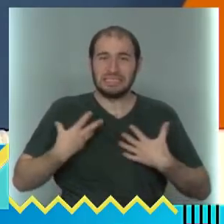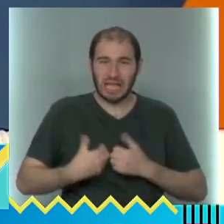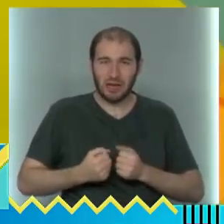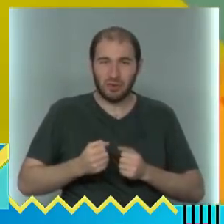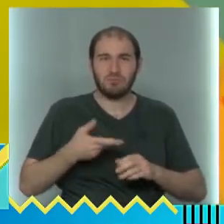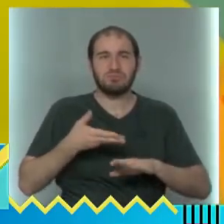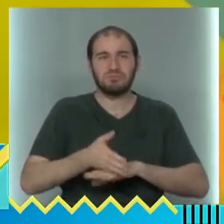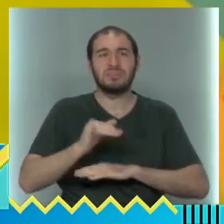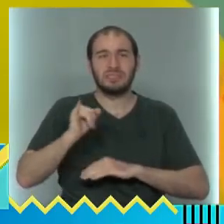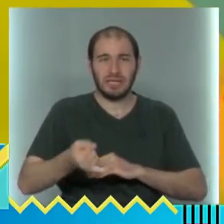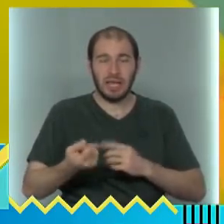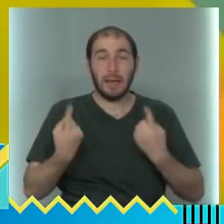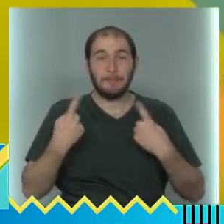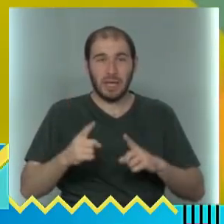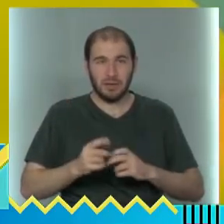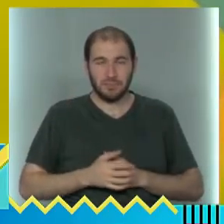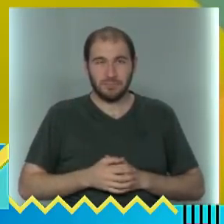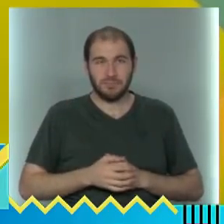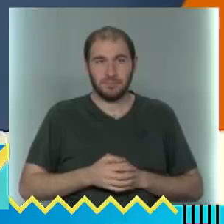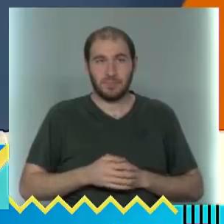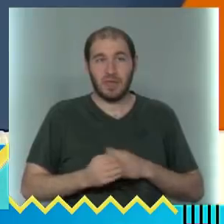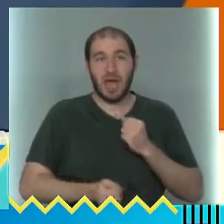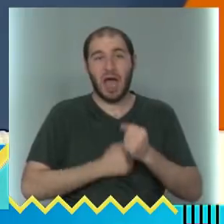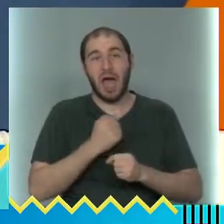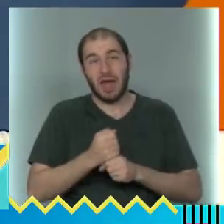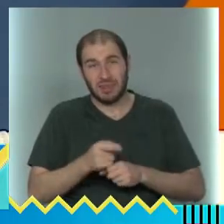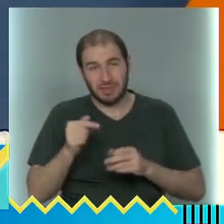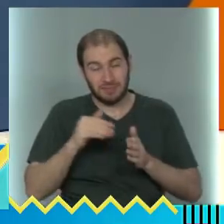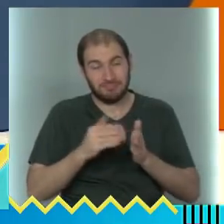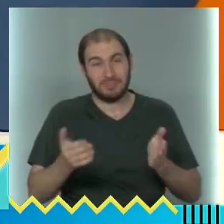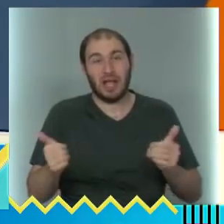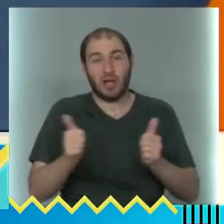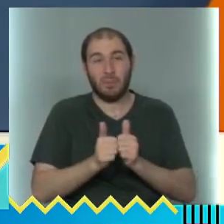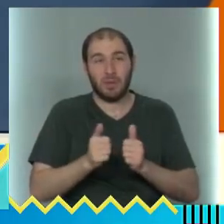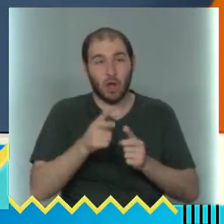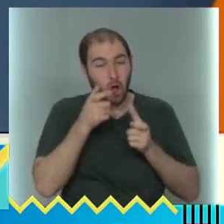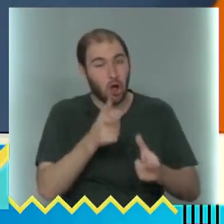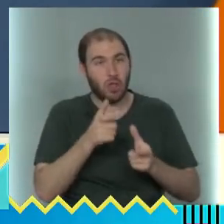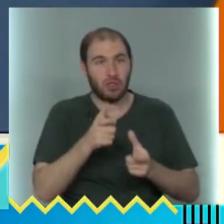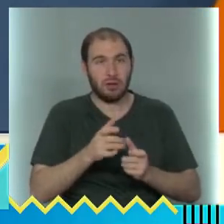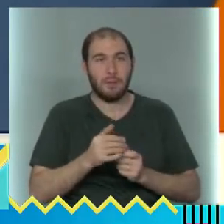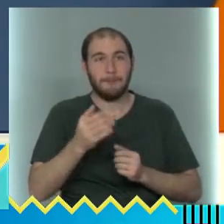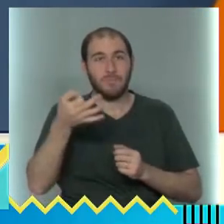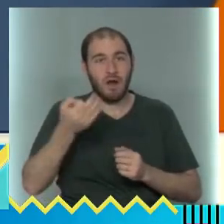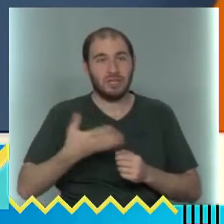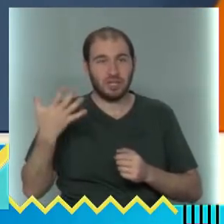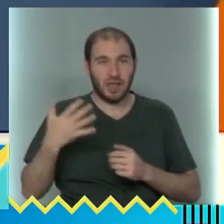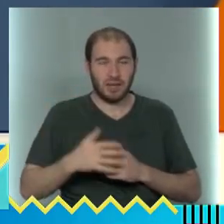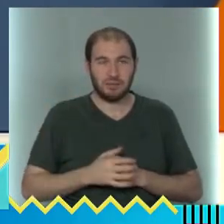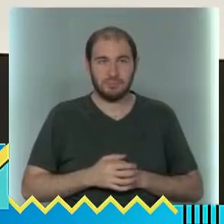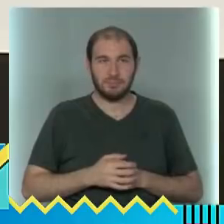saludable que lo atraviese también, pero por supuesto hasta cierto punto, y tiene que estar acompañado y supervisado por algún profesional